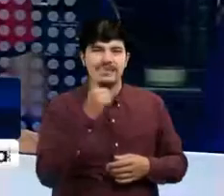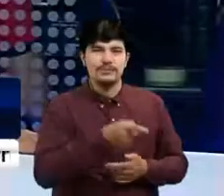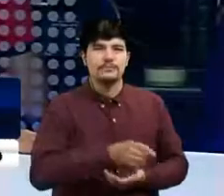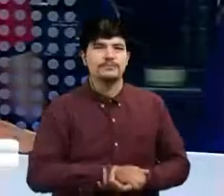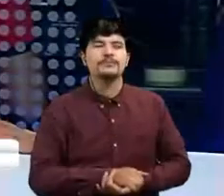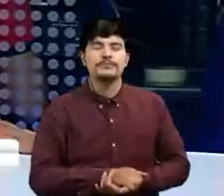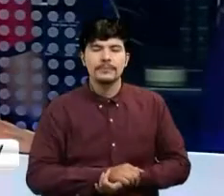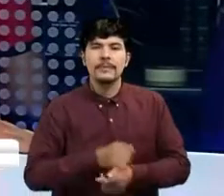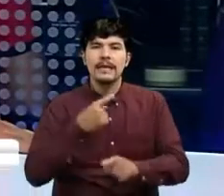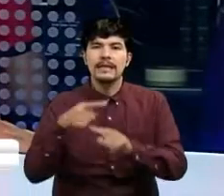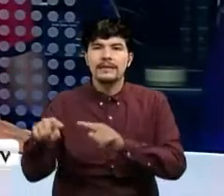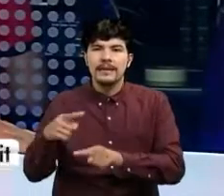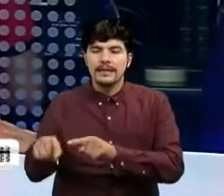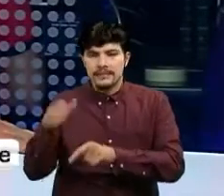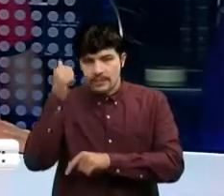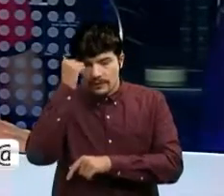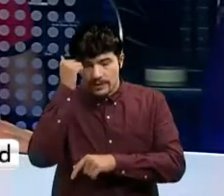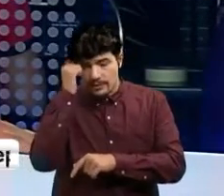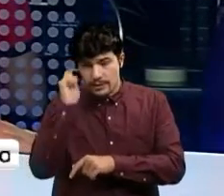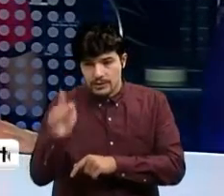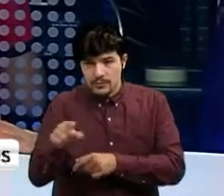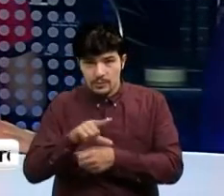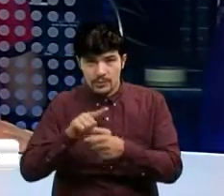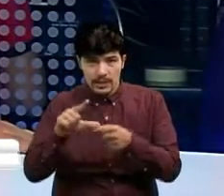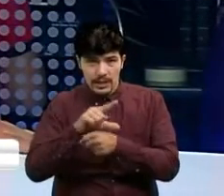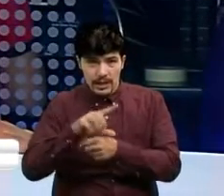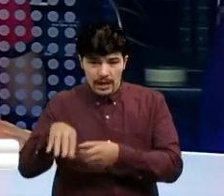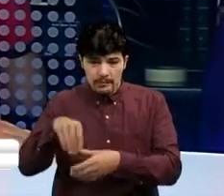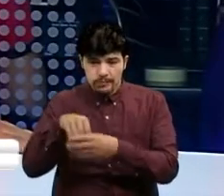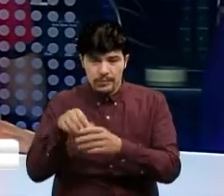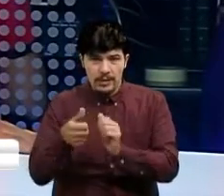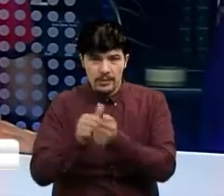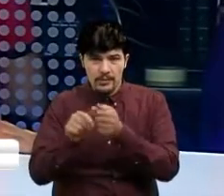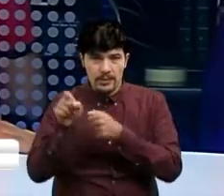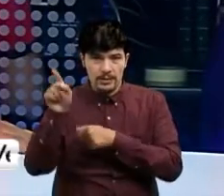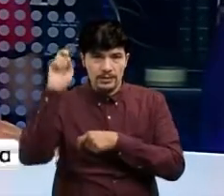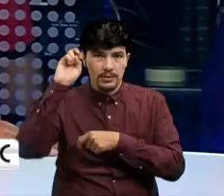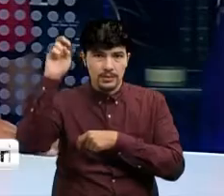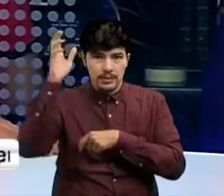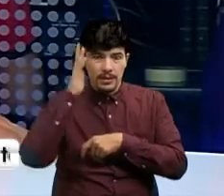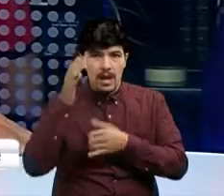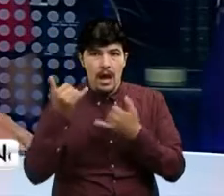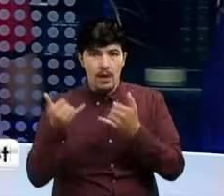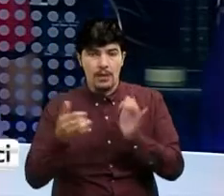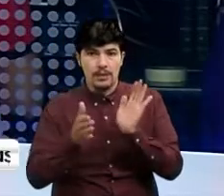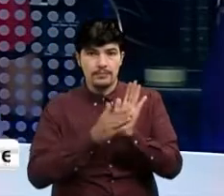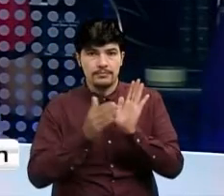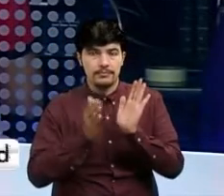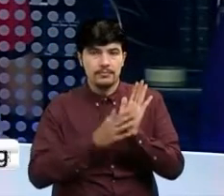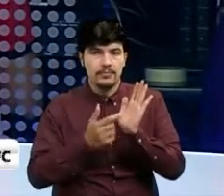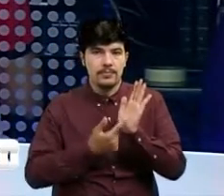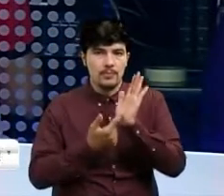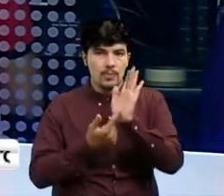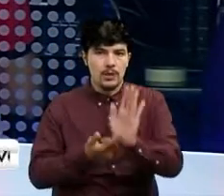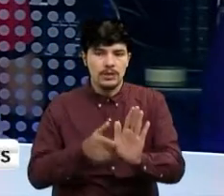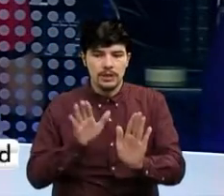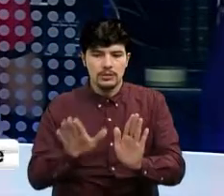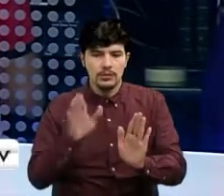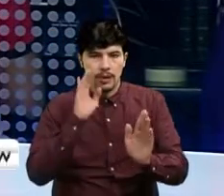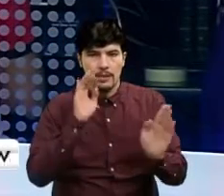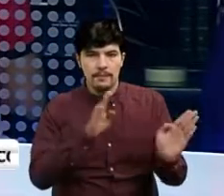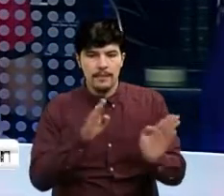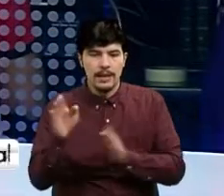los diferentes entrenadores de las ligas que conforman el deporte en norte de santander han presentado sus respectivos planes de